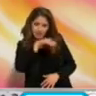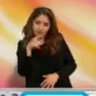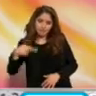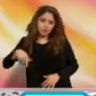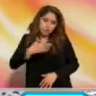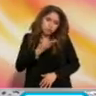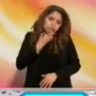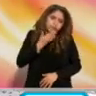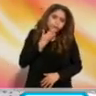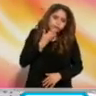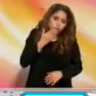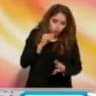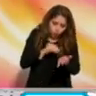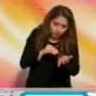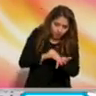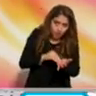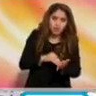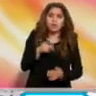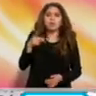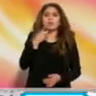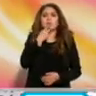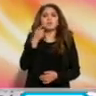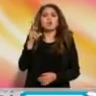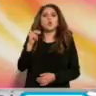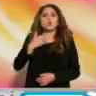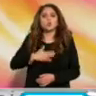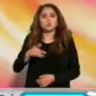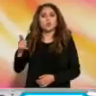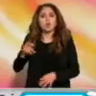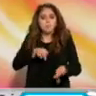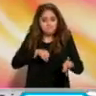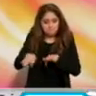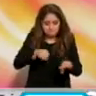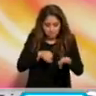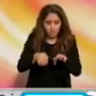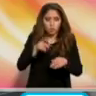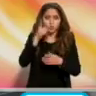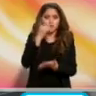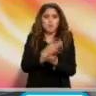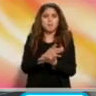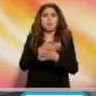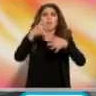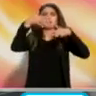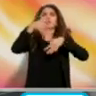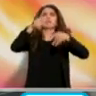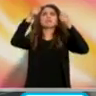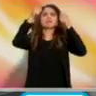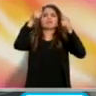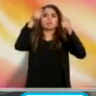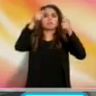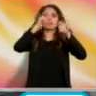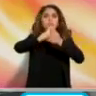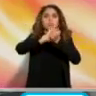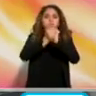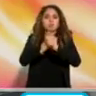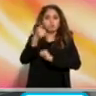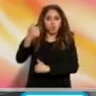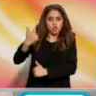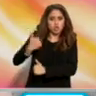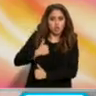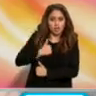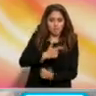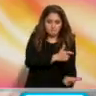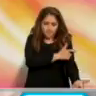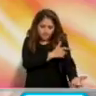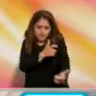¿no? Es injusto porque son obreros pacíficos que se están manifestando y se encuentran con soldados que les empiezan